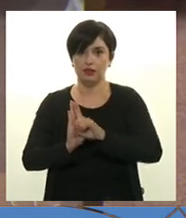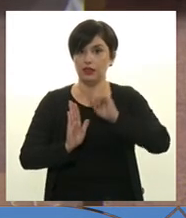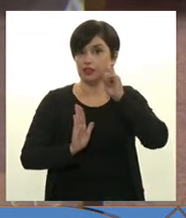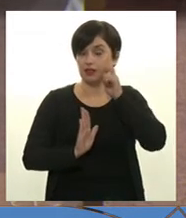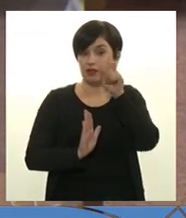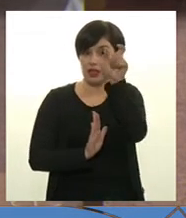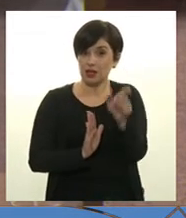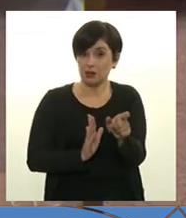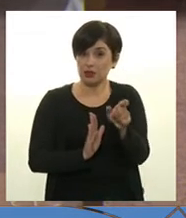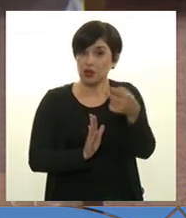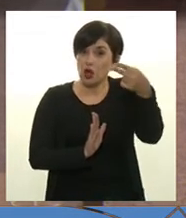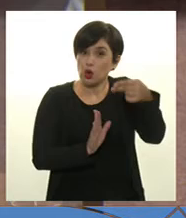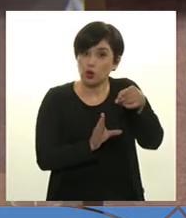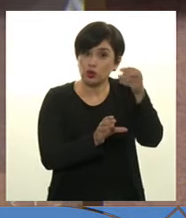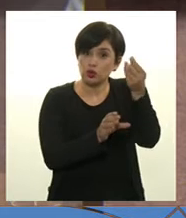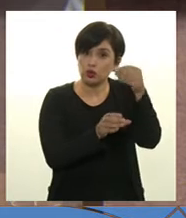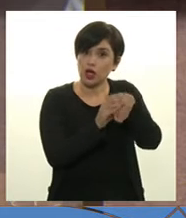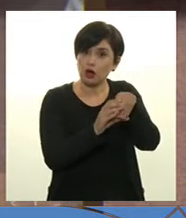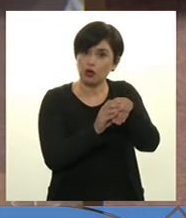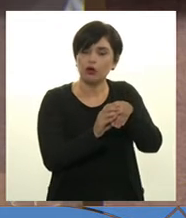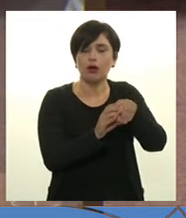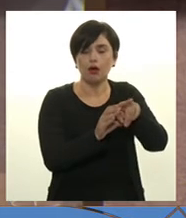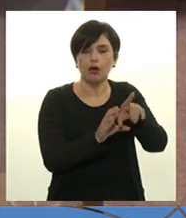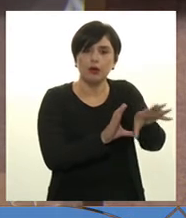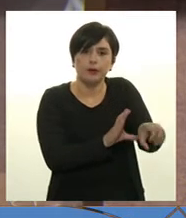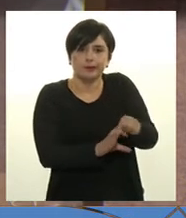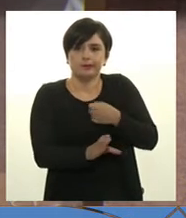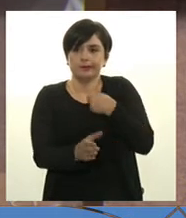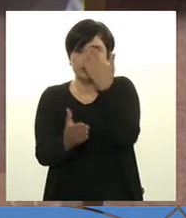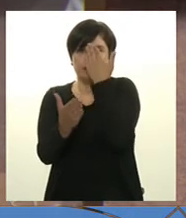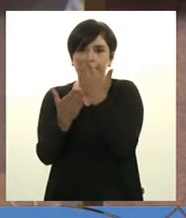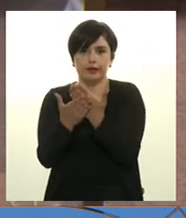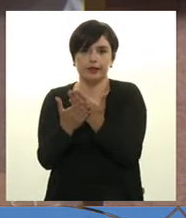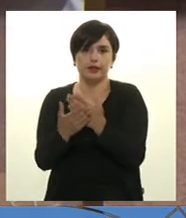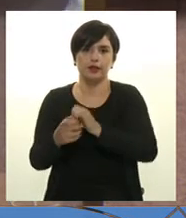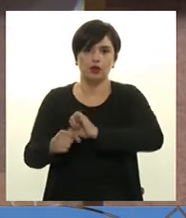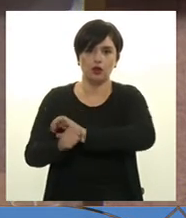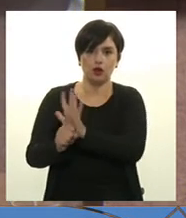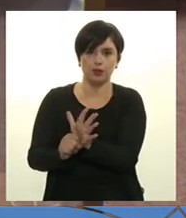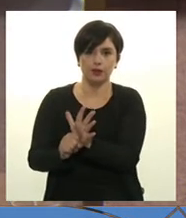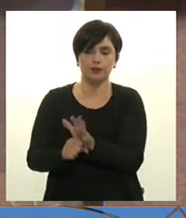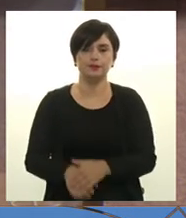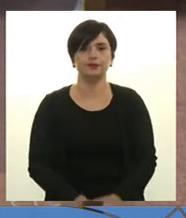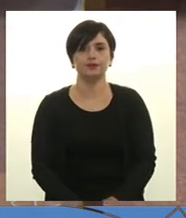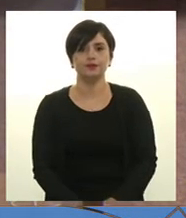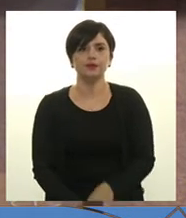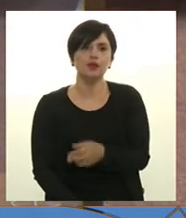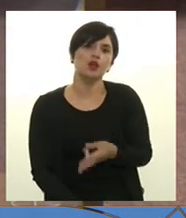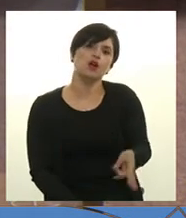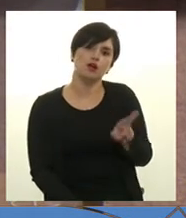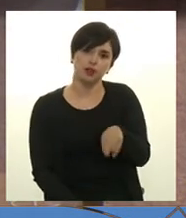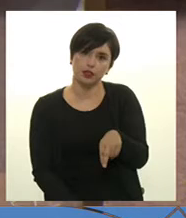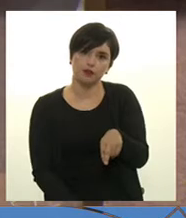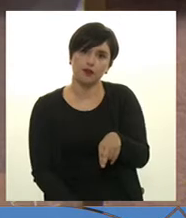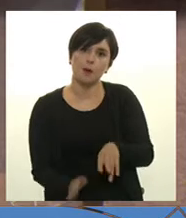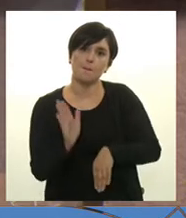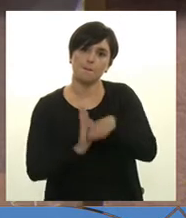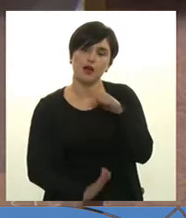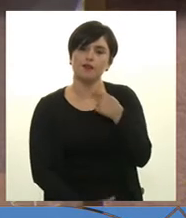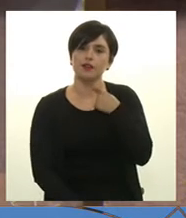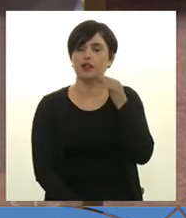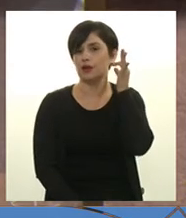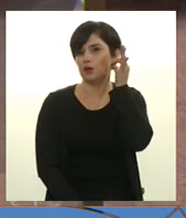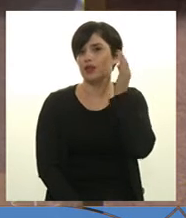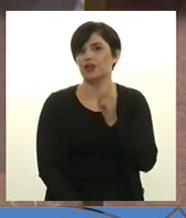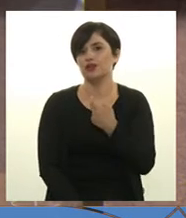ahorros y esfuerzos enfrenten la pandemia grave de todo lo vivido es que nuevamente la gran afectada en la mujer y con ello sus